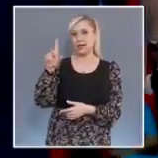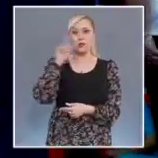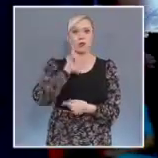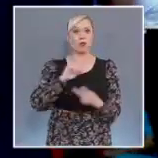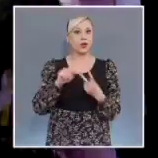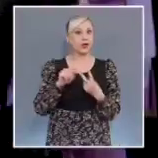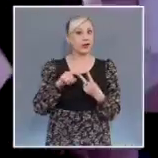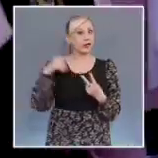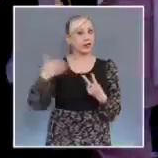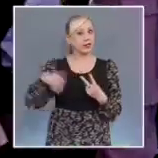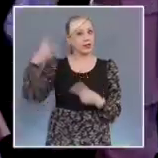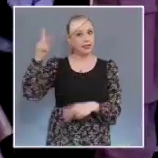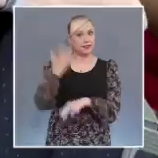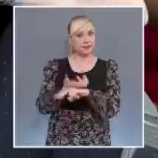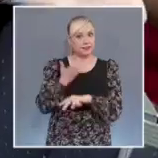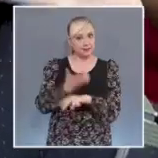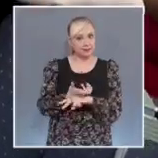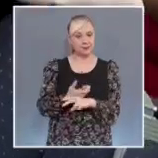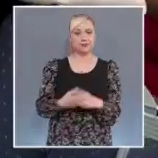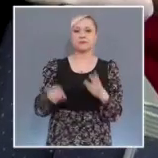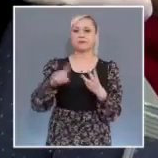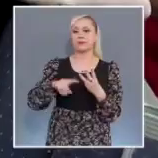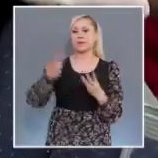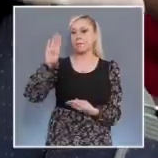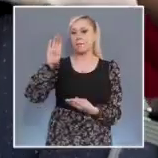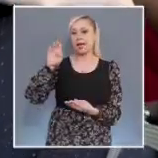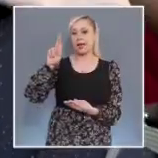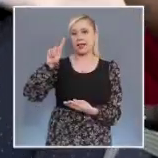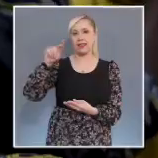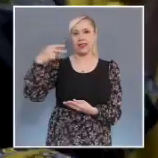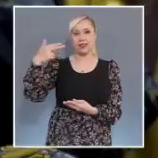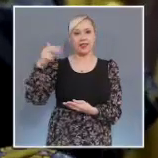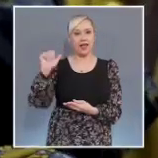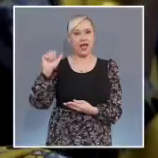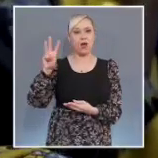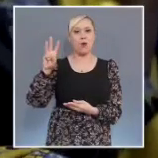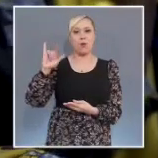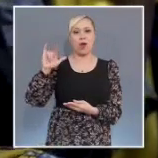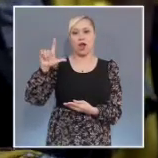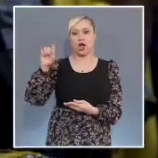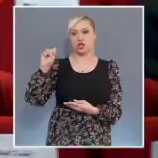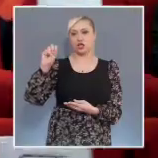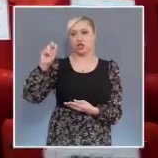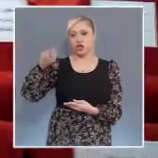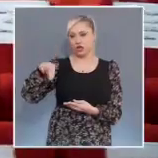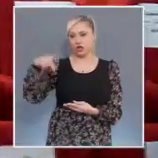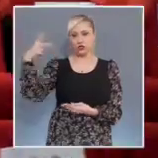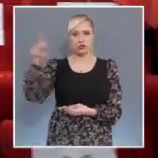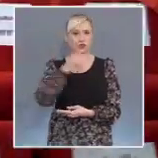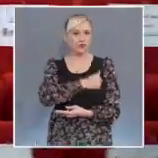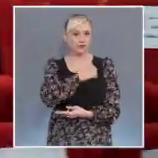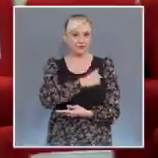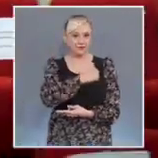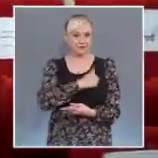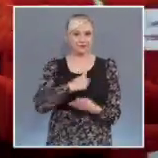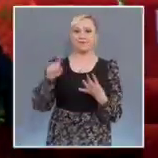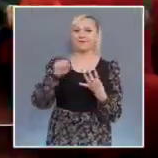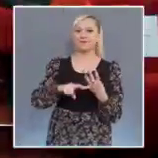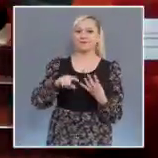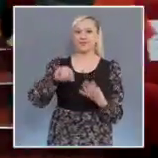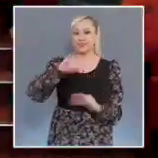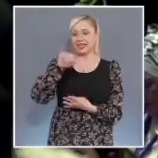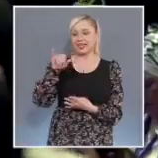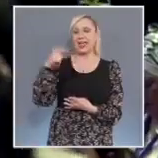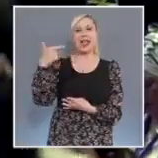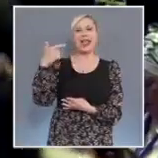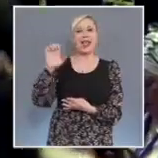Estados Unidos, Bertha Wilson, primera mujer en integrar la Corte Suprema de Canadá, y Gertrude Mongela, primera